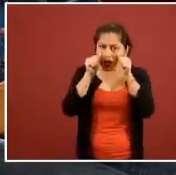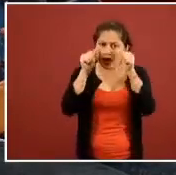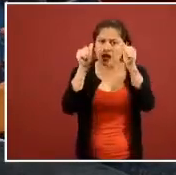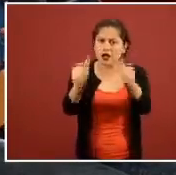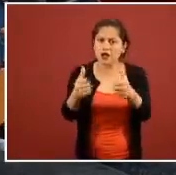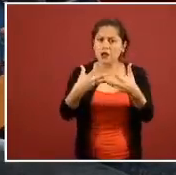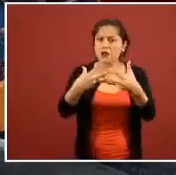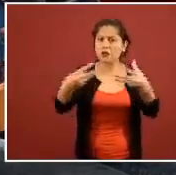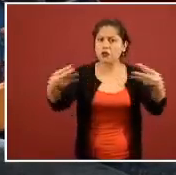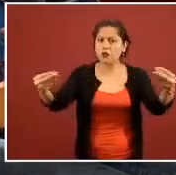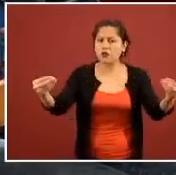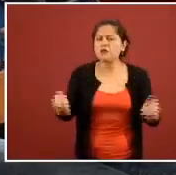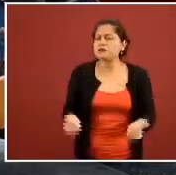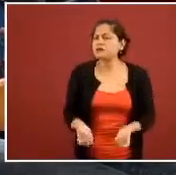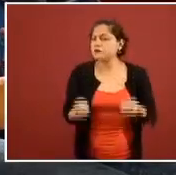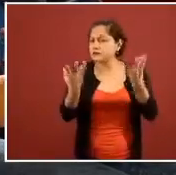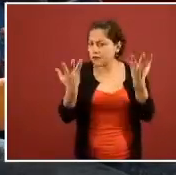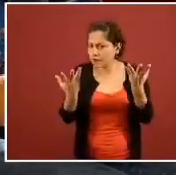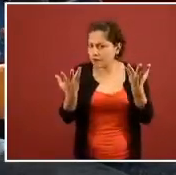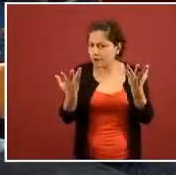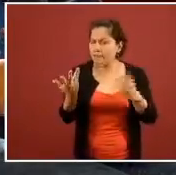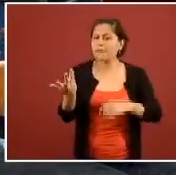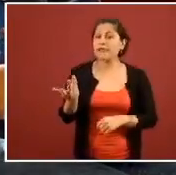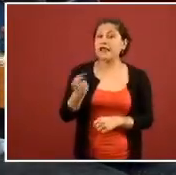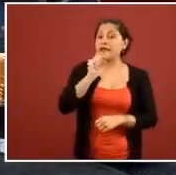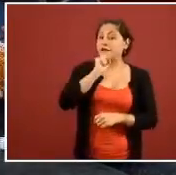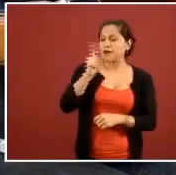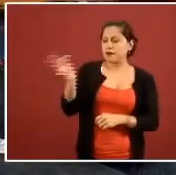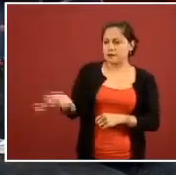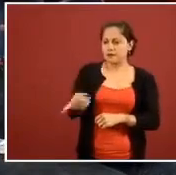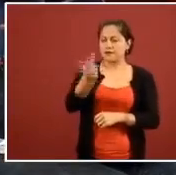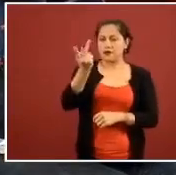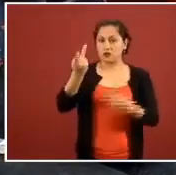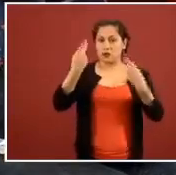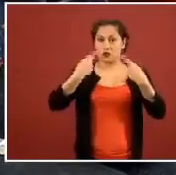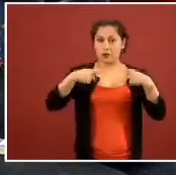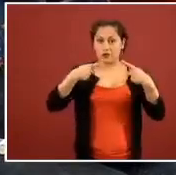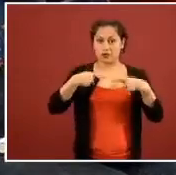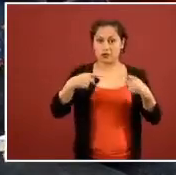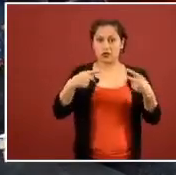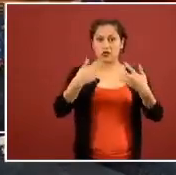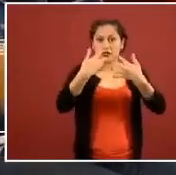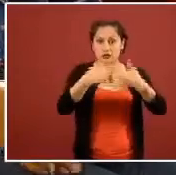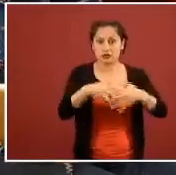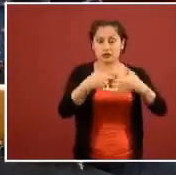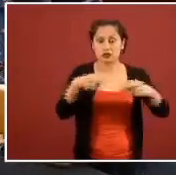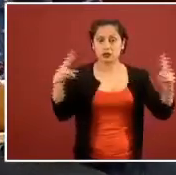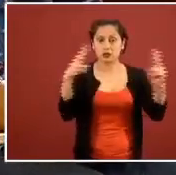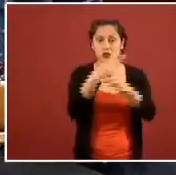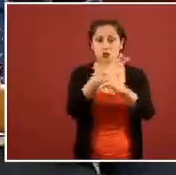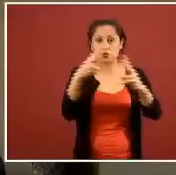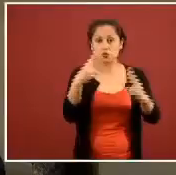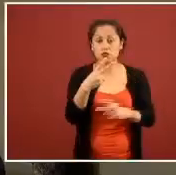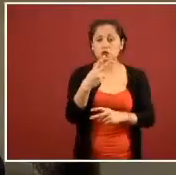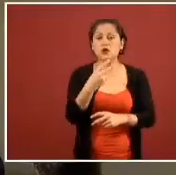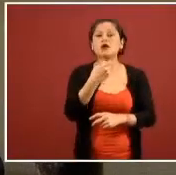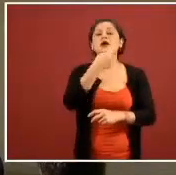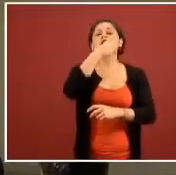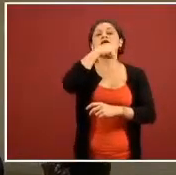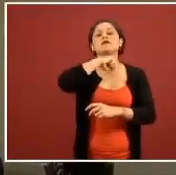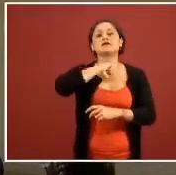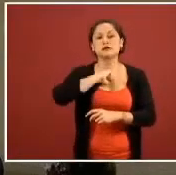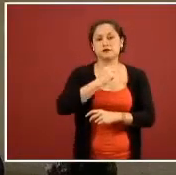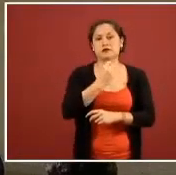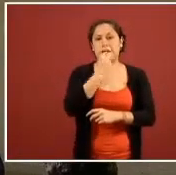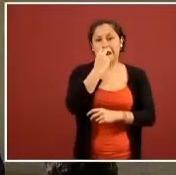último, ¿cuántas personas intubadas hay actualmente? Porque nos dieron un número total. Y también me preguntan sobre